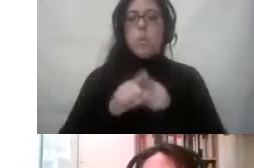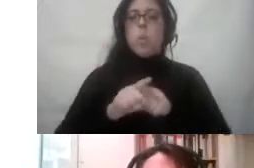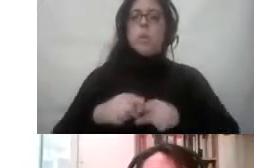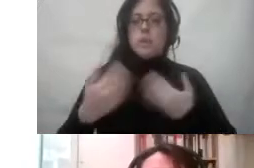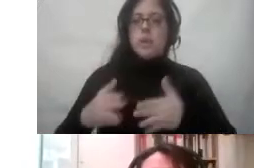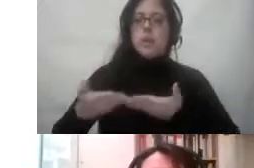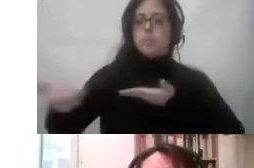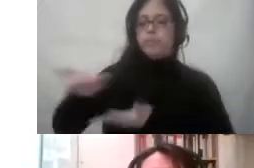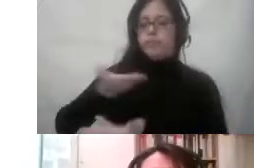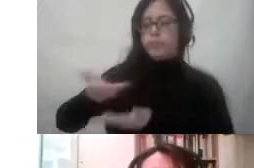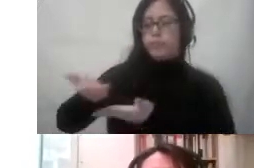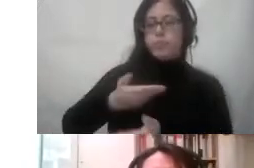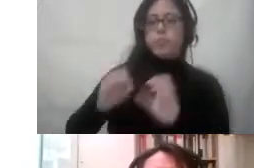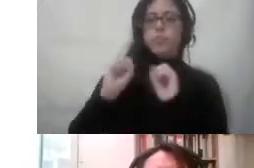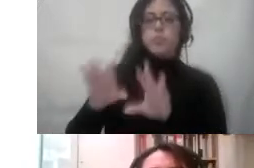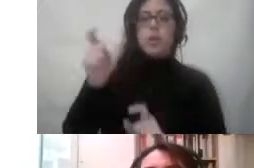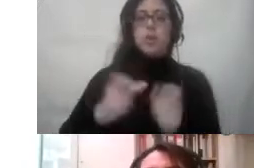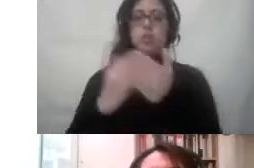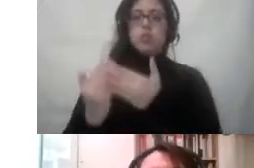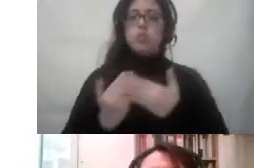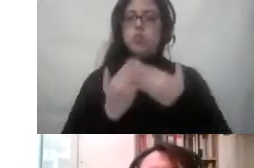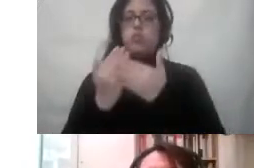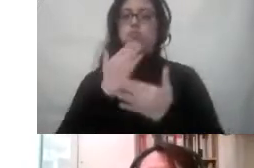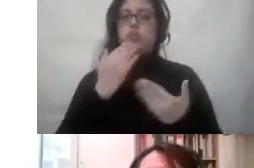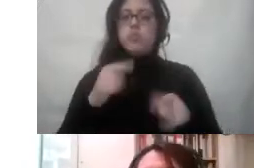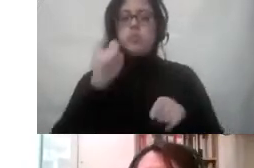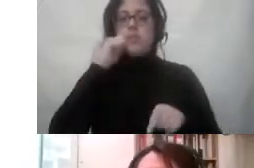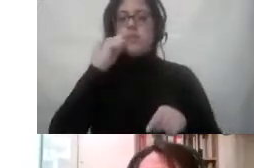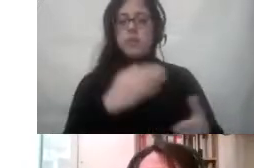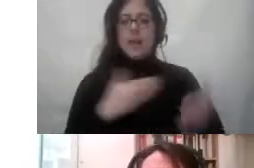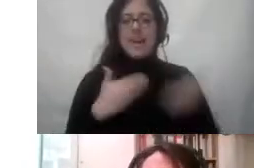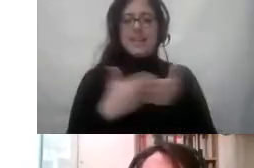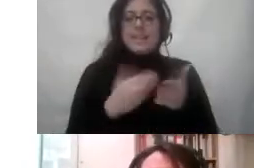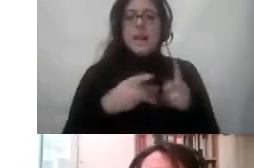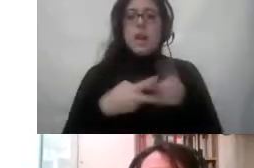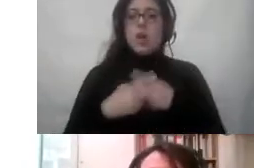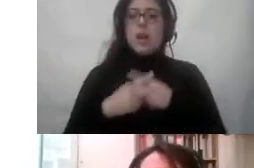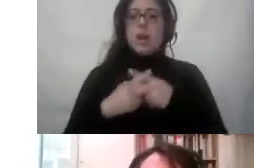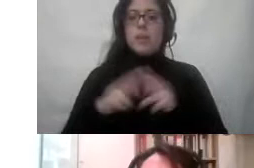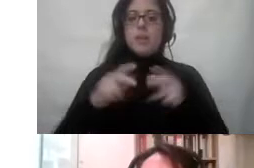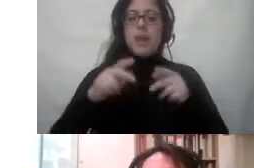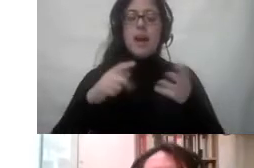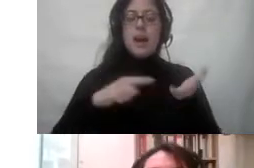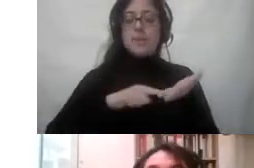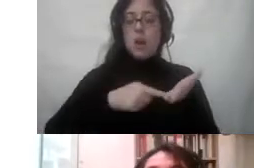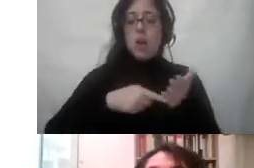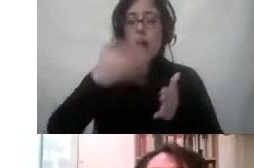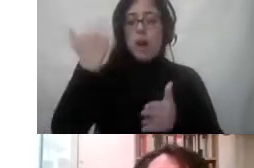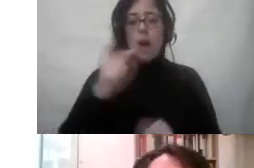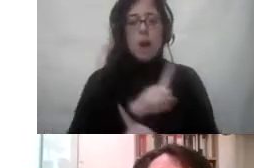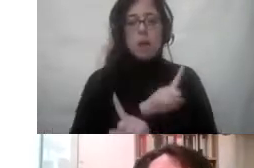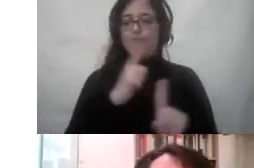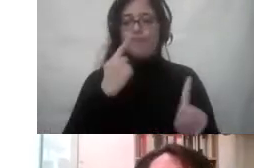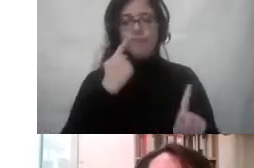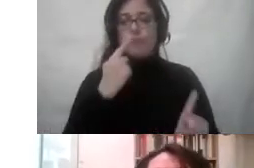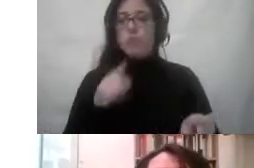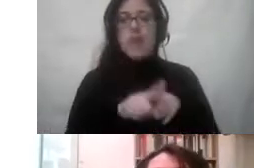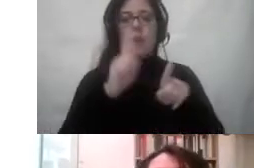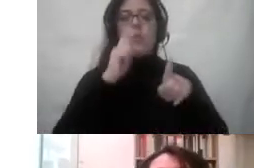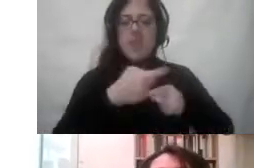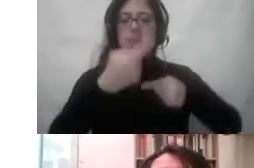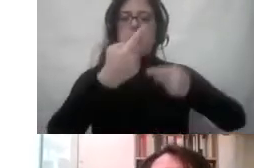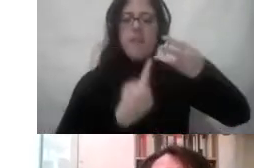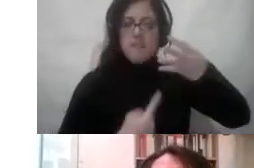nuestros estudiantes en estas condiciones, acercarnos a herramientas tecnológicas que antes no conocíamos, diversificar las actividades